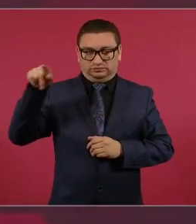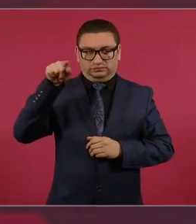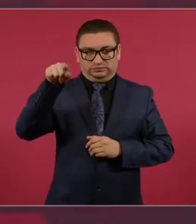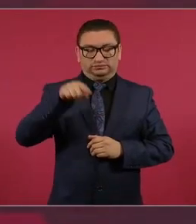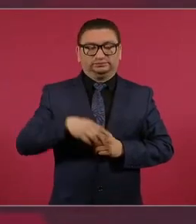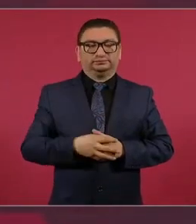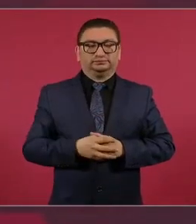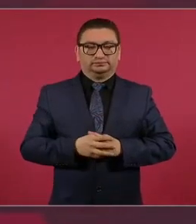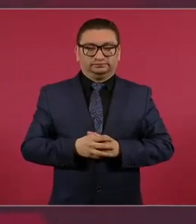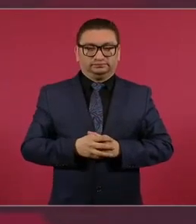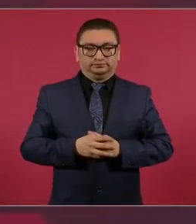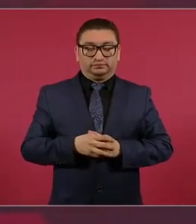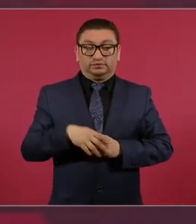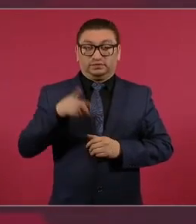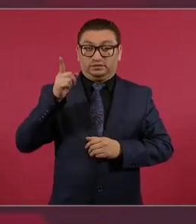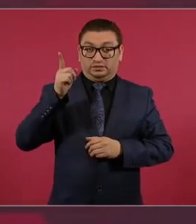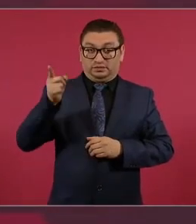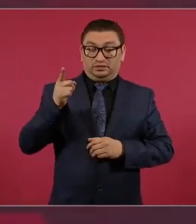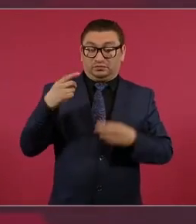nayari enfermo el maestro